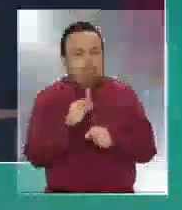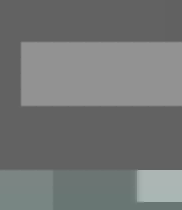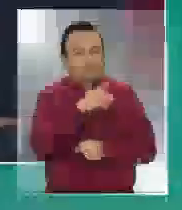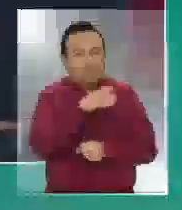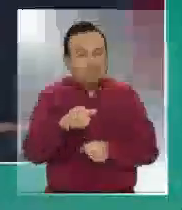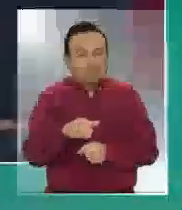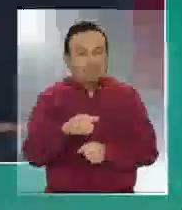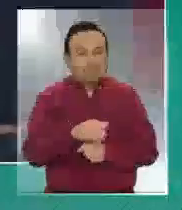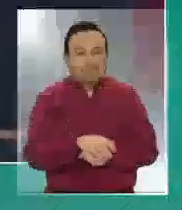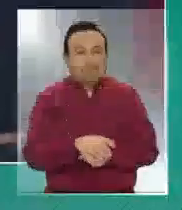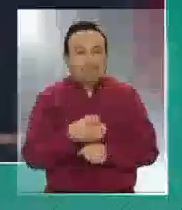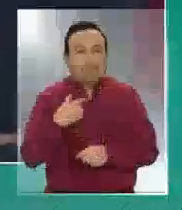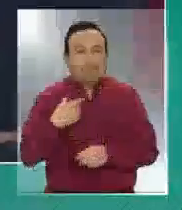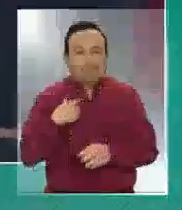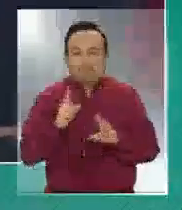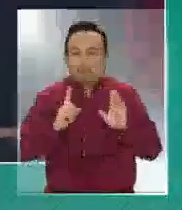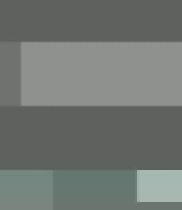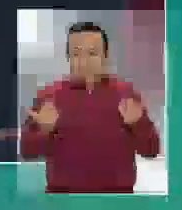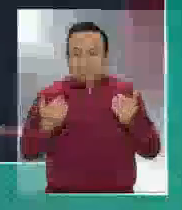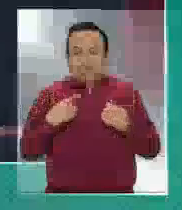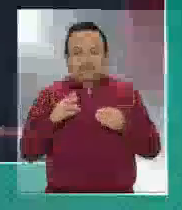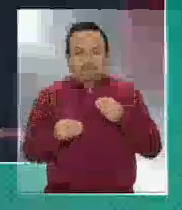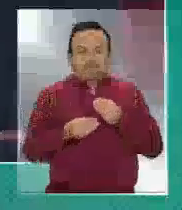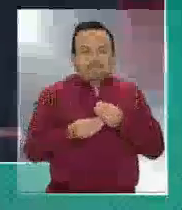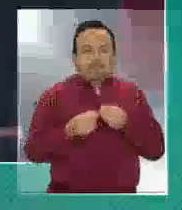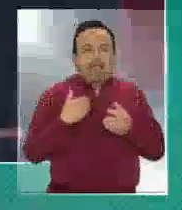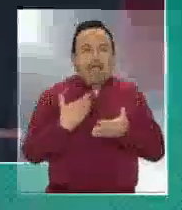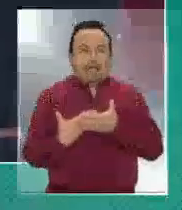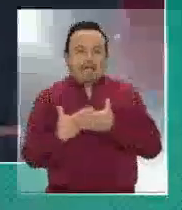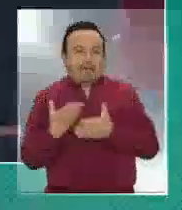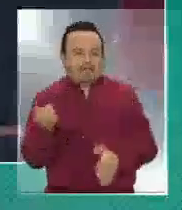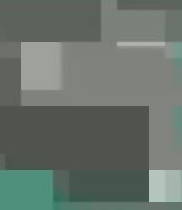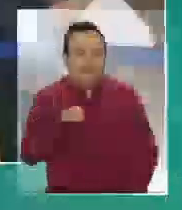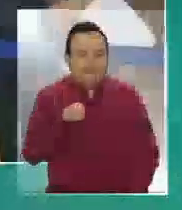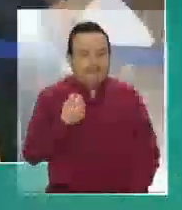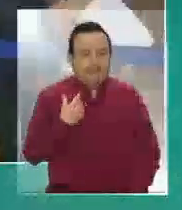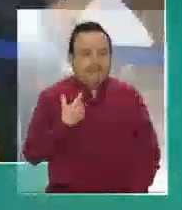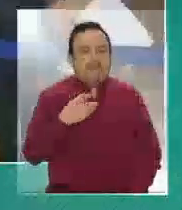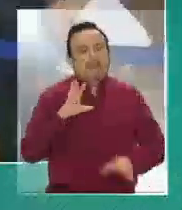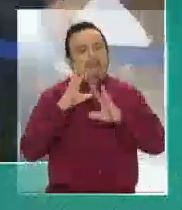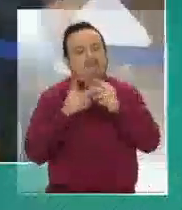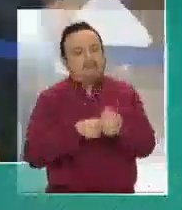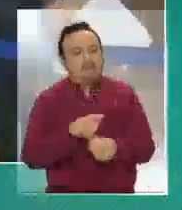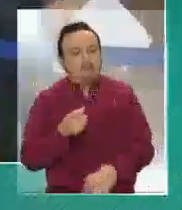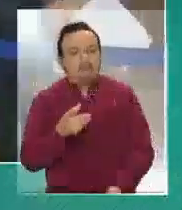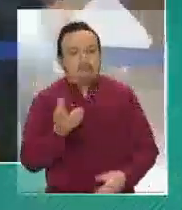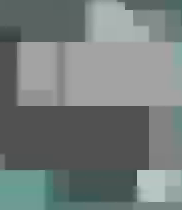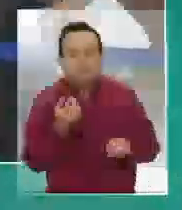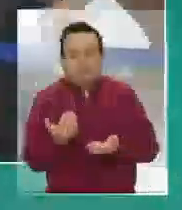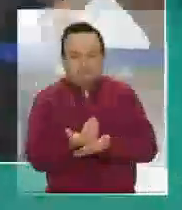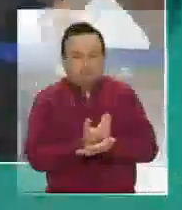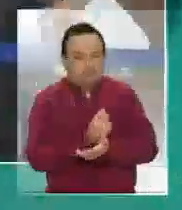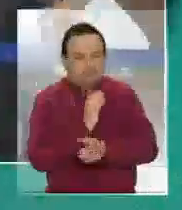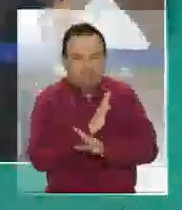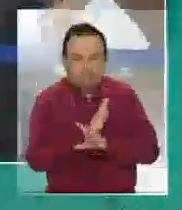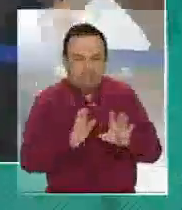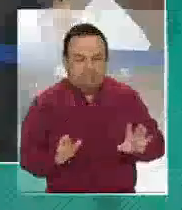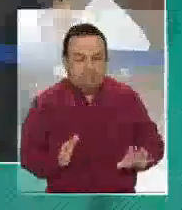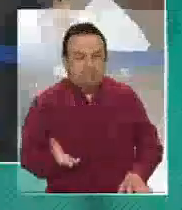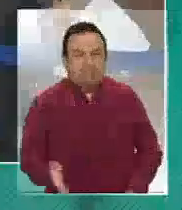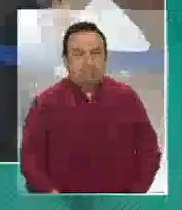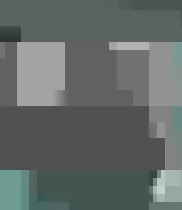que podría filtrarse y que no tener la necesidad. Pero tener, estamos hablando de que familias que no tienen ningún ingreso,